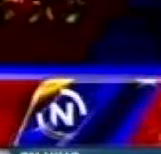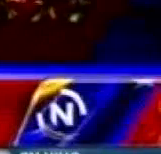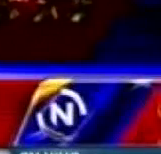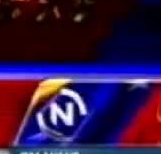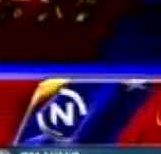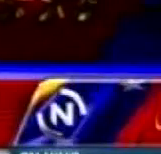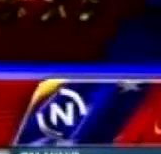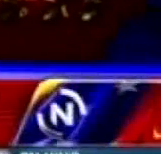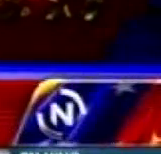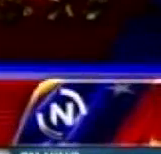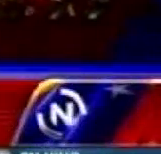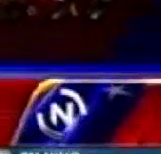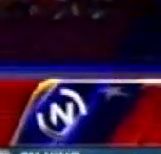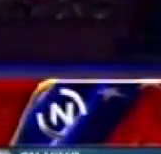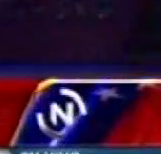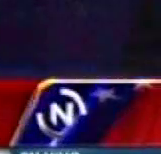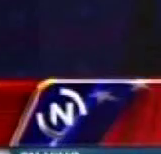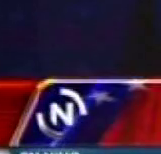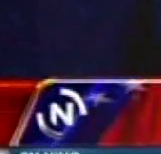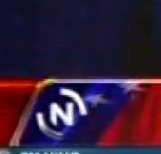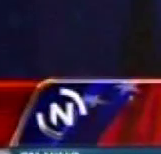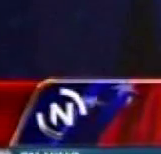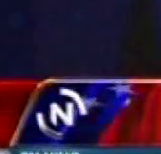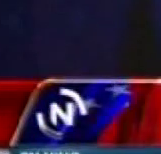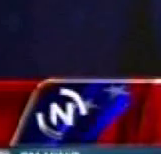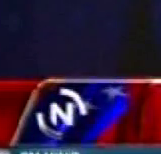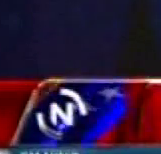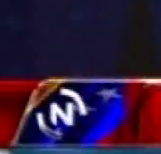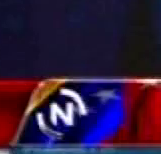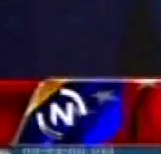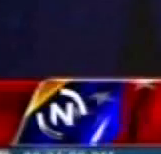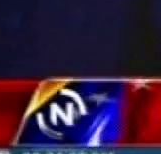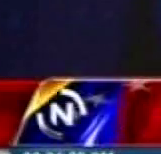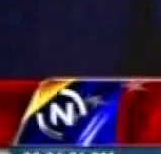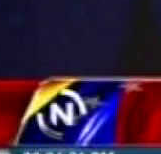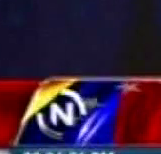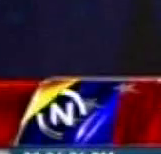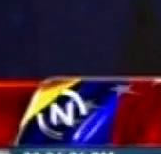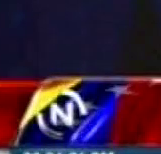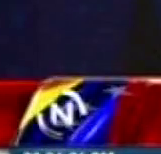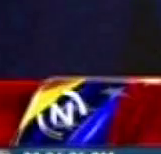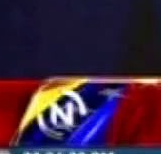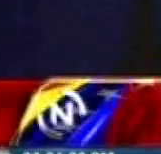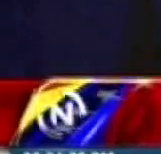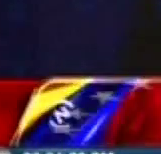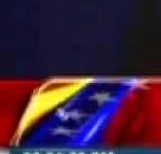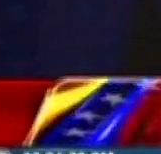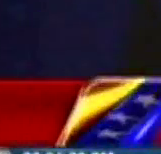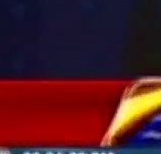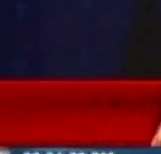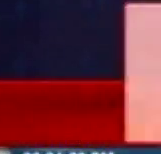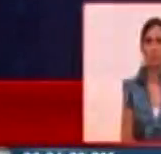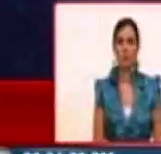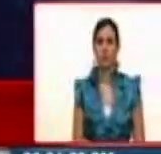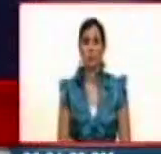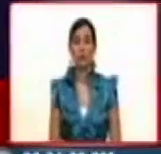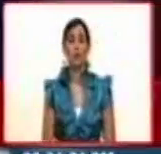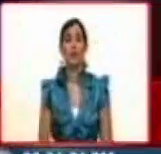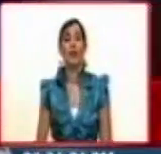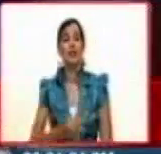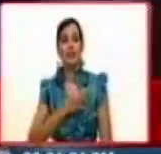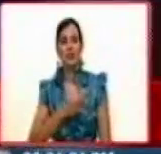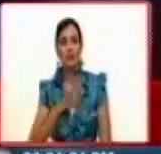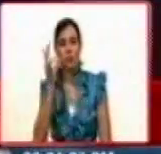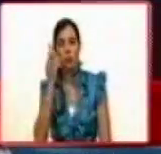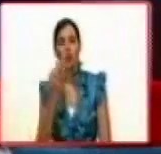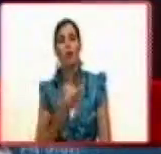Excelentísimo señor presidente de la República de Panamá, su excelencia señor Juan Carlos Varela, su distinguida esposa,